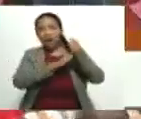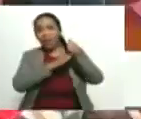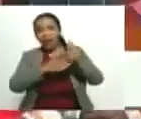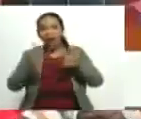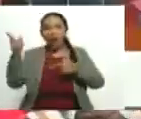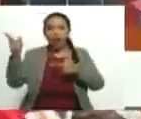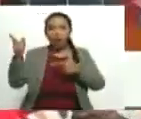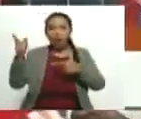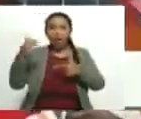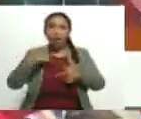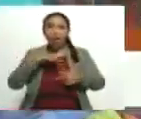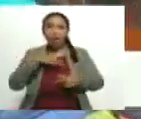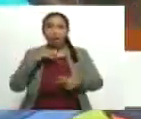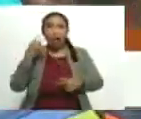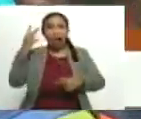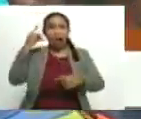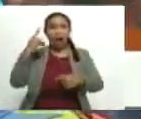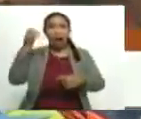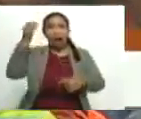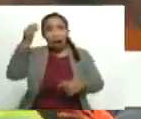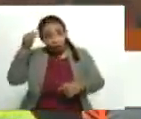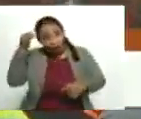No le comemos chantaje a nadie.